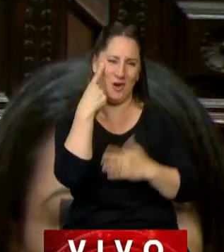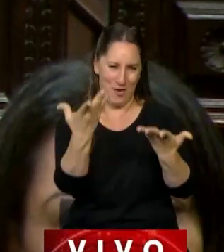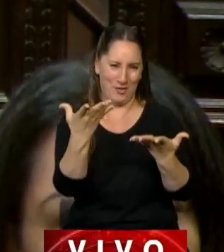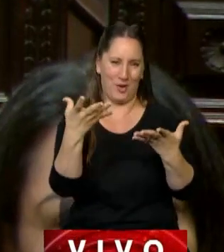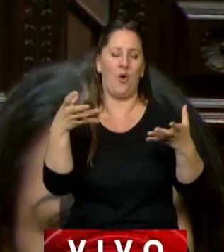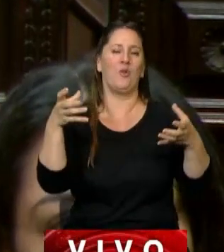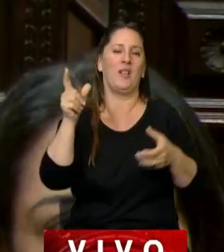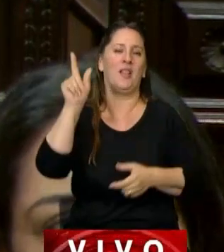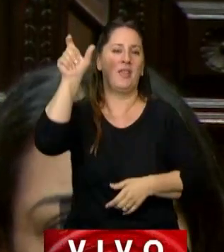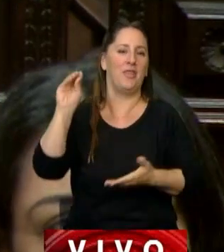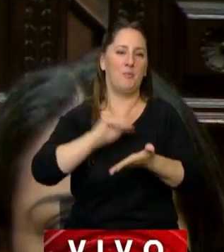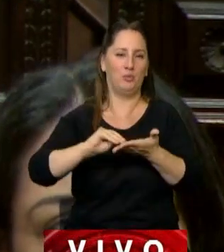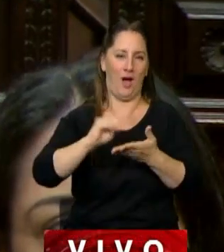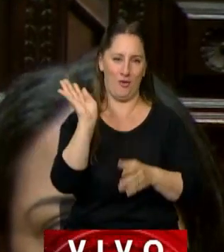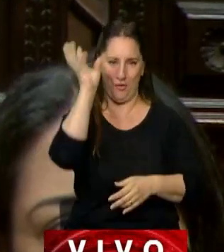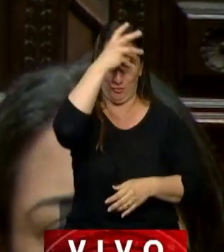el diputado Grosso.